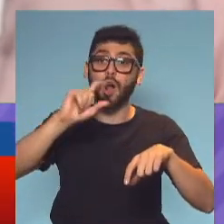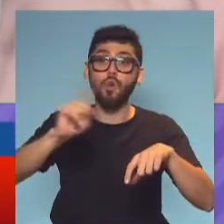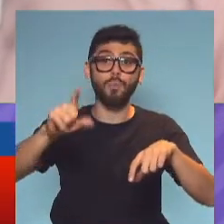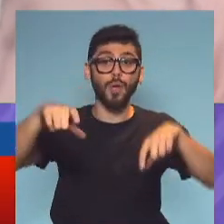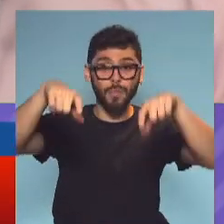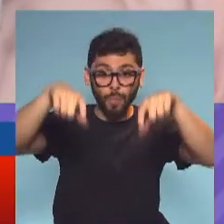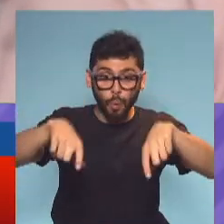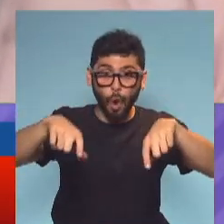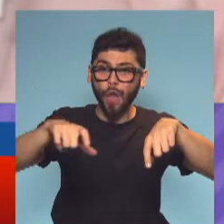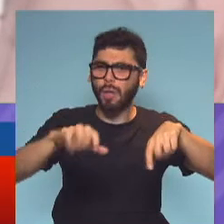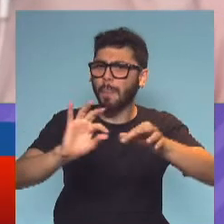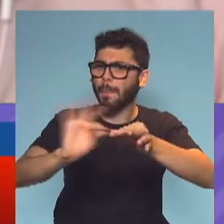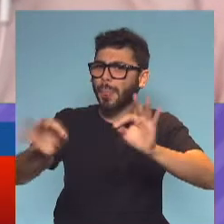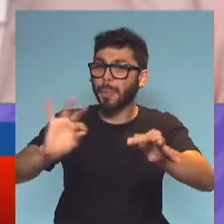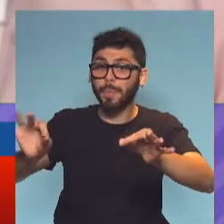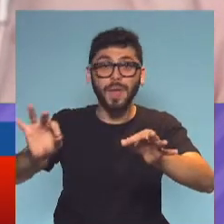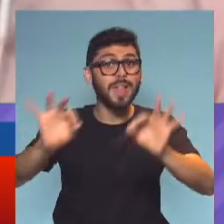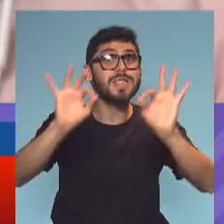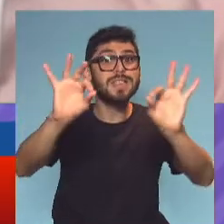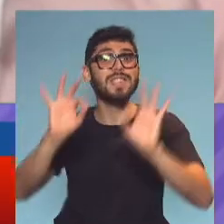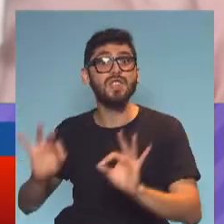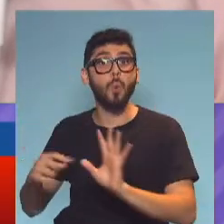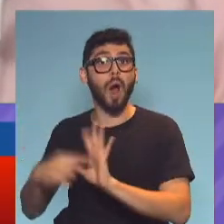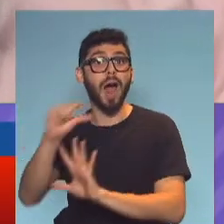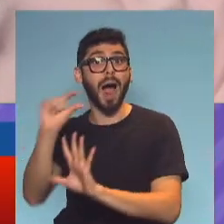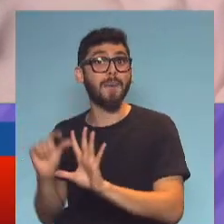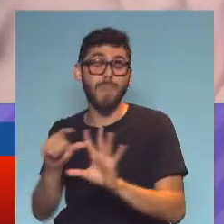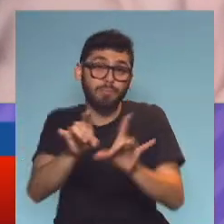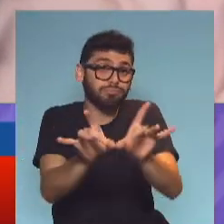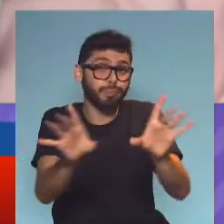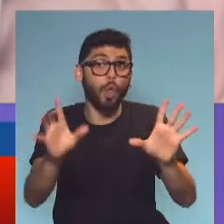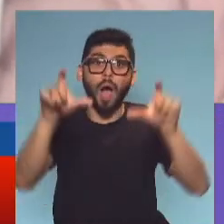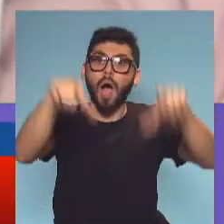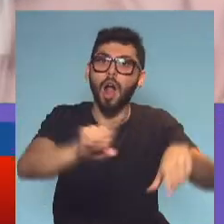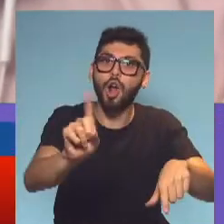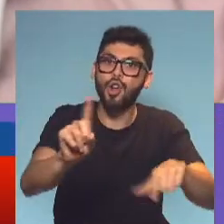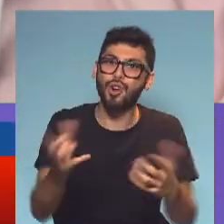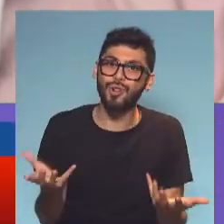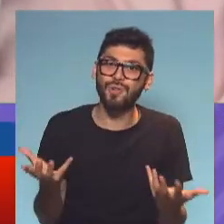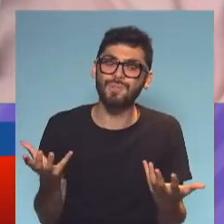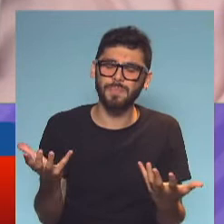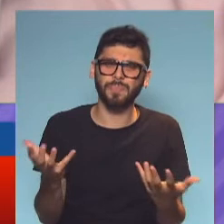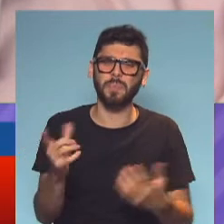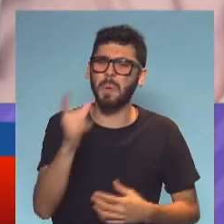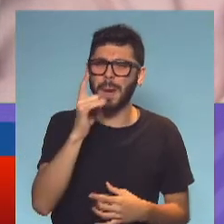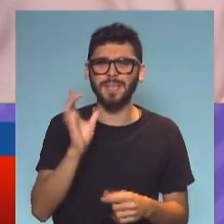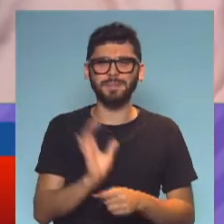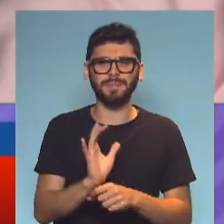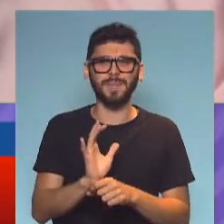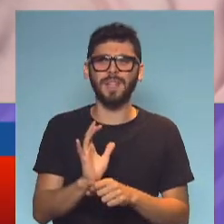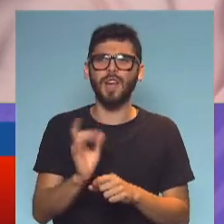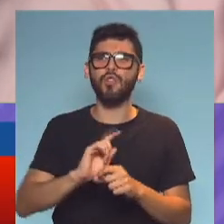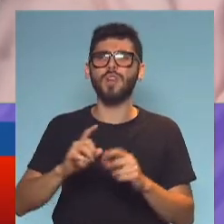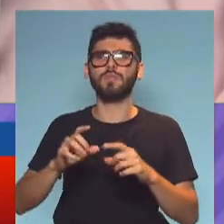están en la misma situación que el AMBA. Claro. Es tremendo. Te decía, Pablo, creo que es más un tema de imagen que otra cosa, ¿no? Esa idea